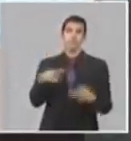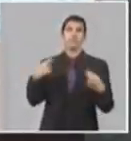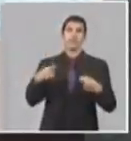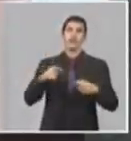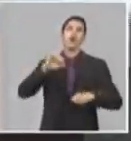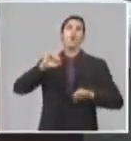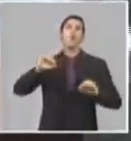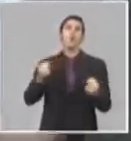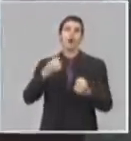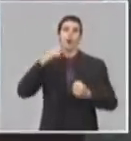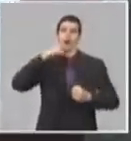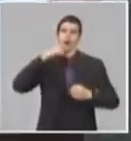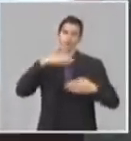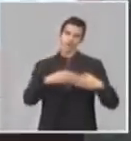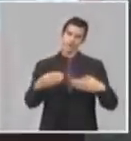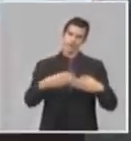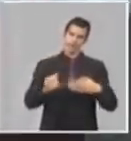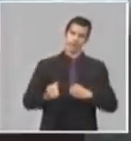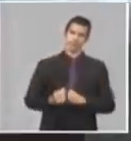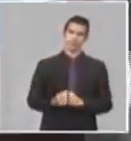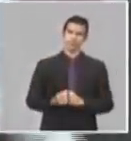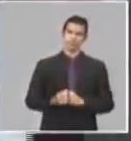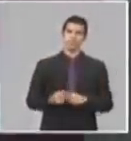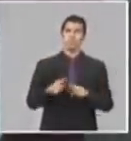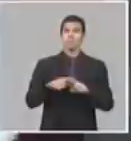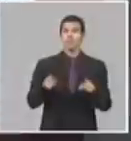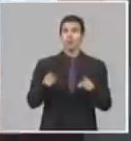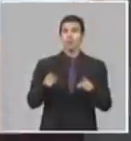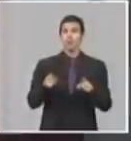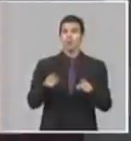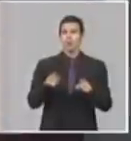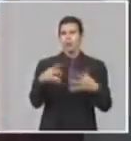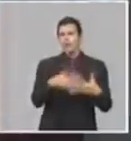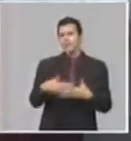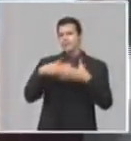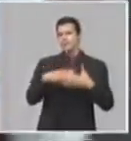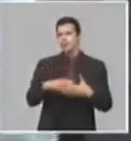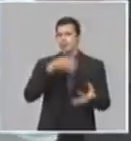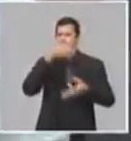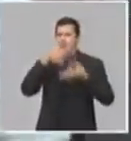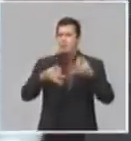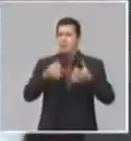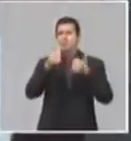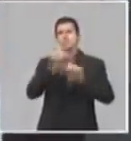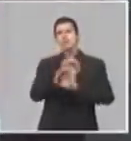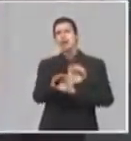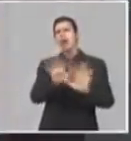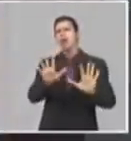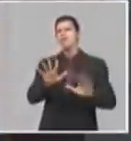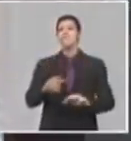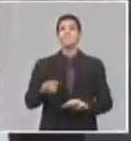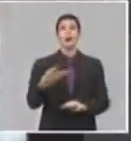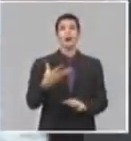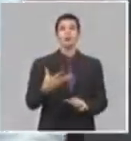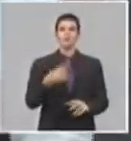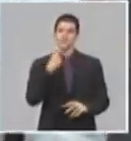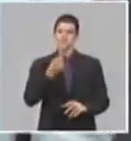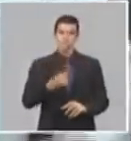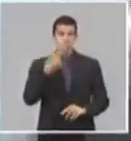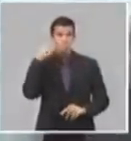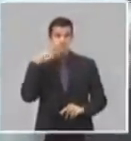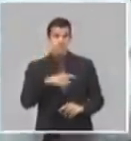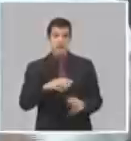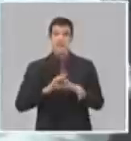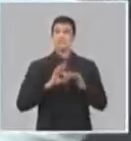esta gente van a dolarizar la economía, van a cerrar las tiendas en CUC y todo lo van a vender en divisa. Y el pueblo trabajador, que tanto